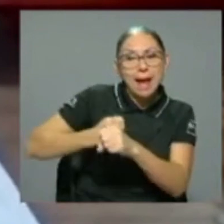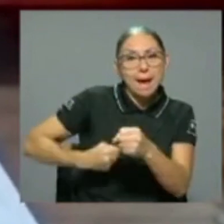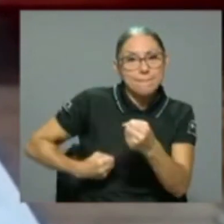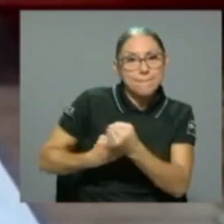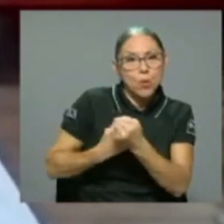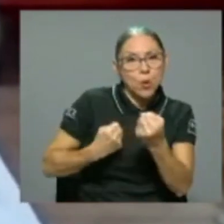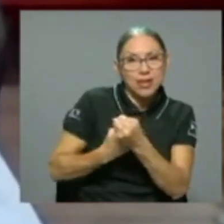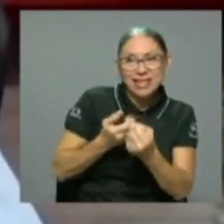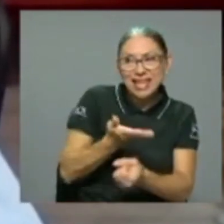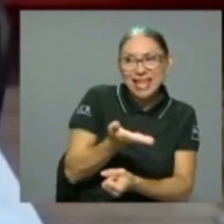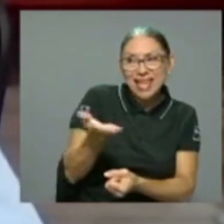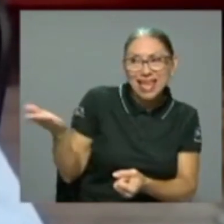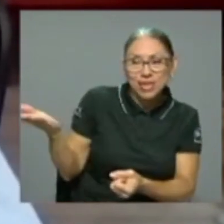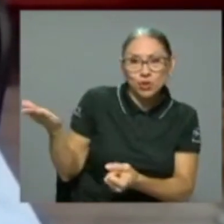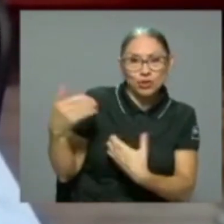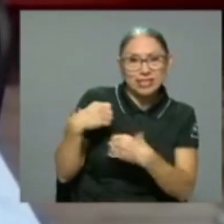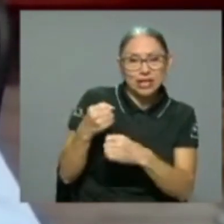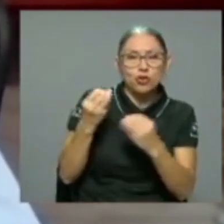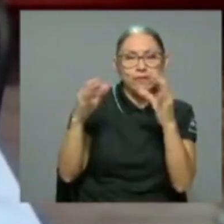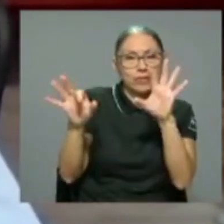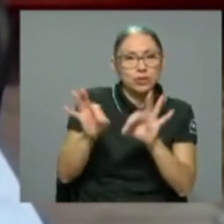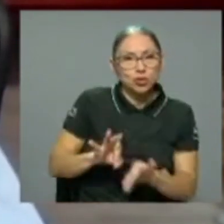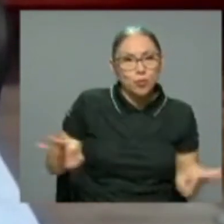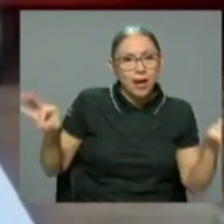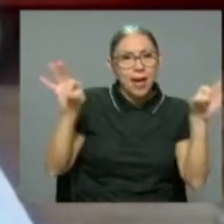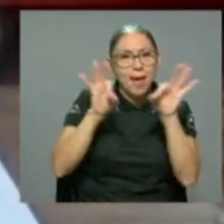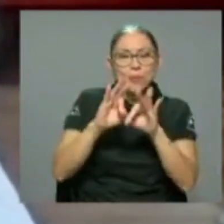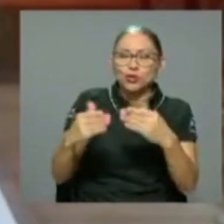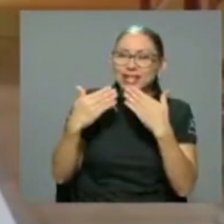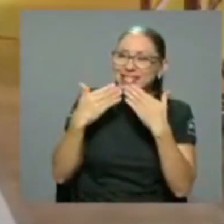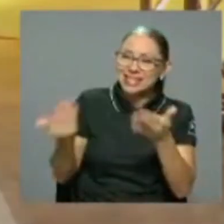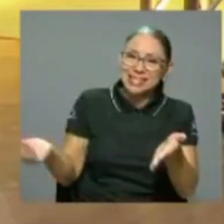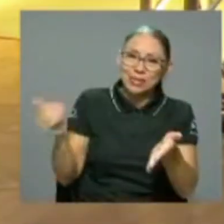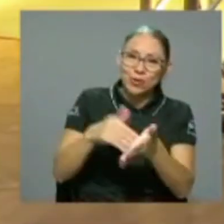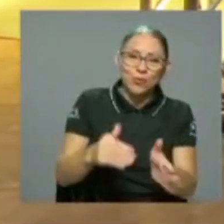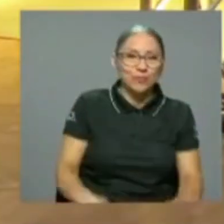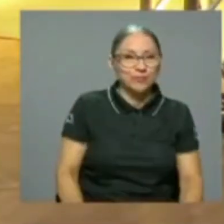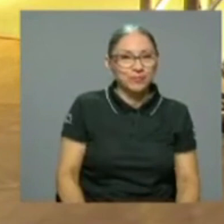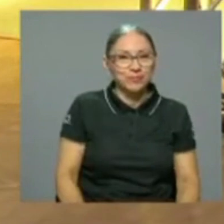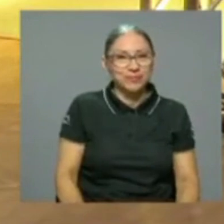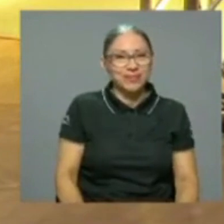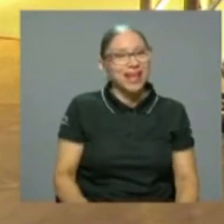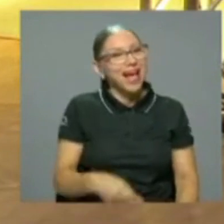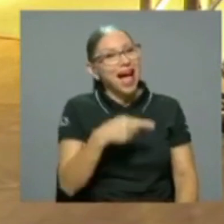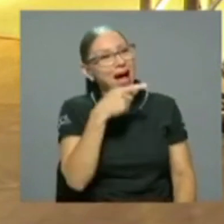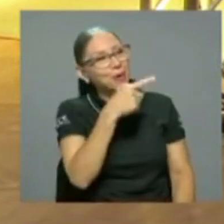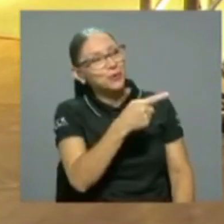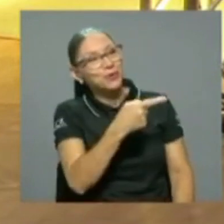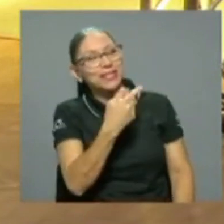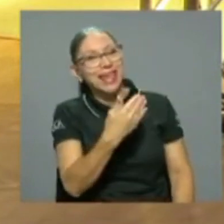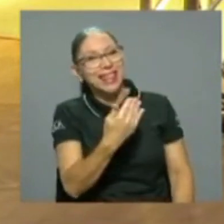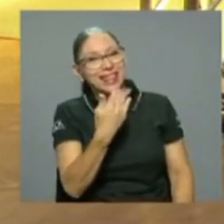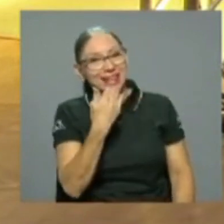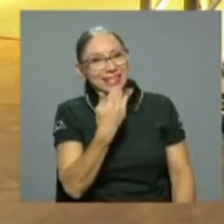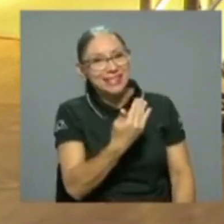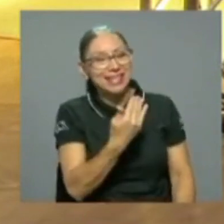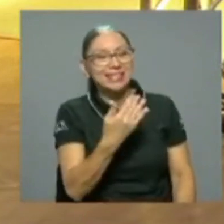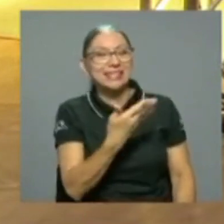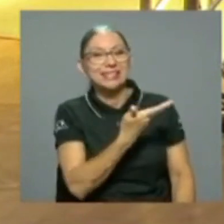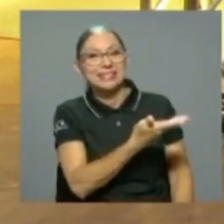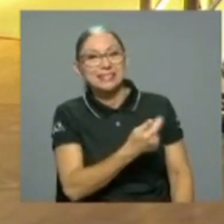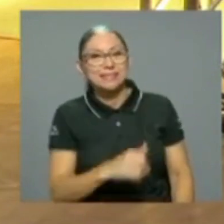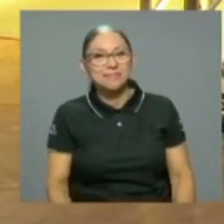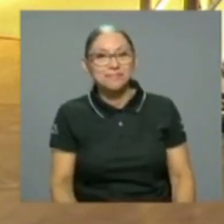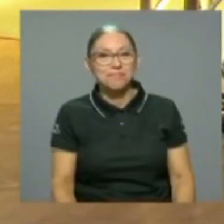fue sumamente importante. Muchas gracias de nuevo. A usted, don Fernando,